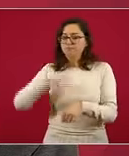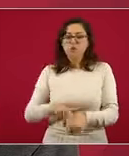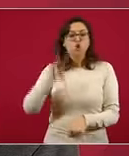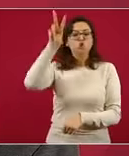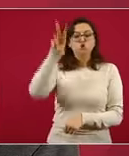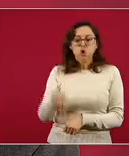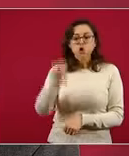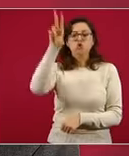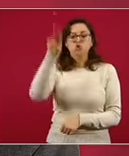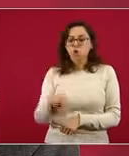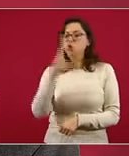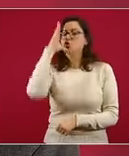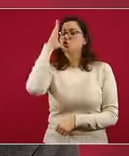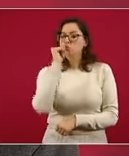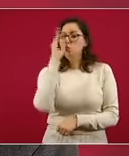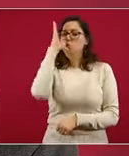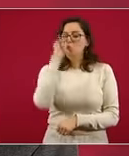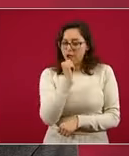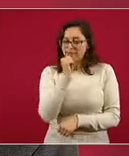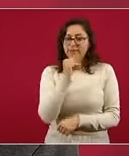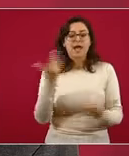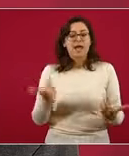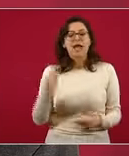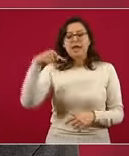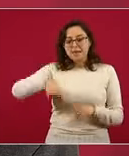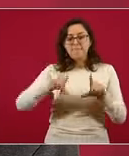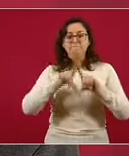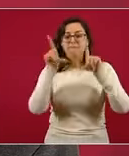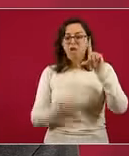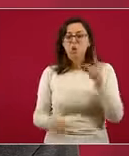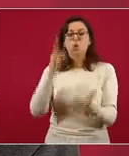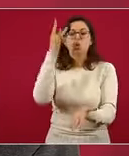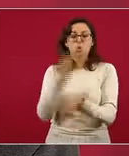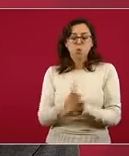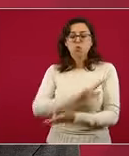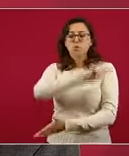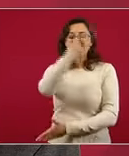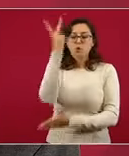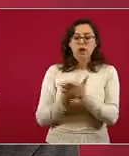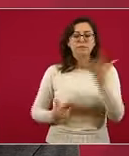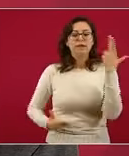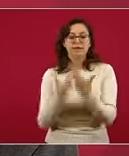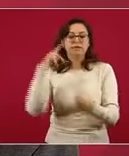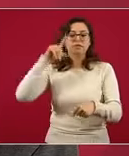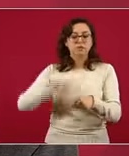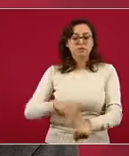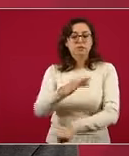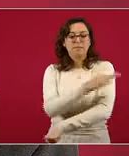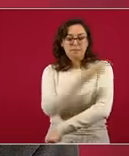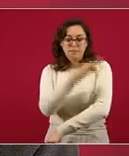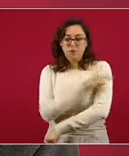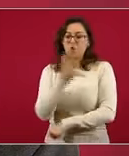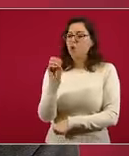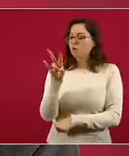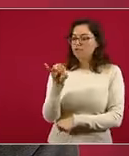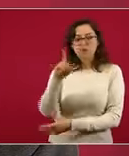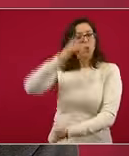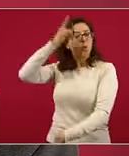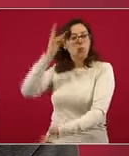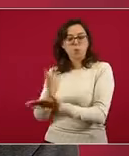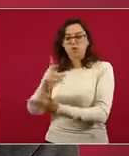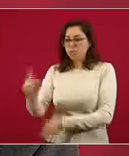se puede tener vacunación COVID en México que no sea en el Programa Nacional de Vacunación contra COVID. Y por lo